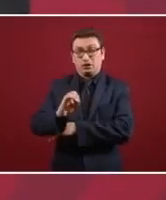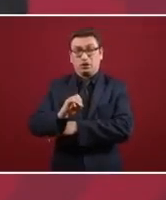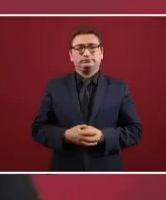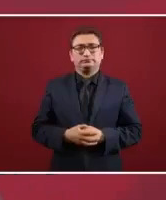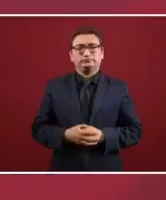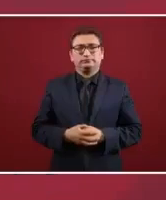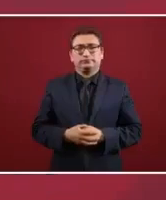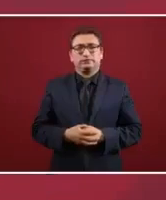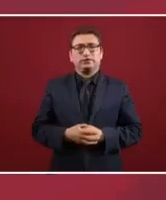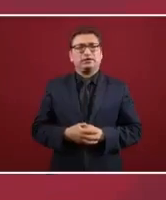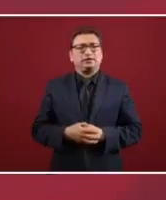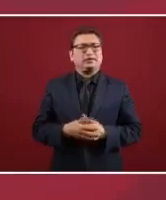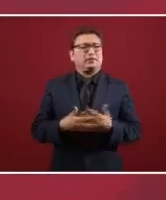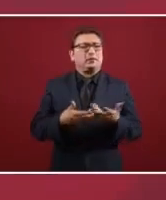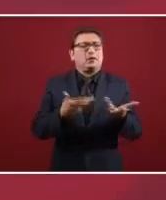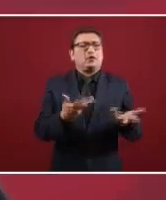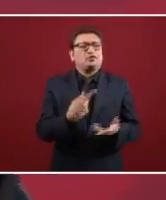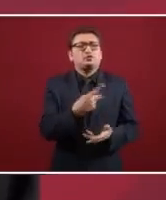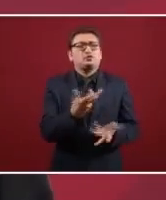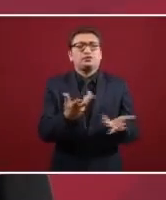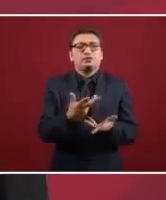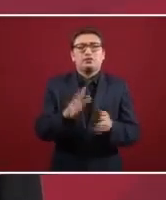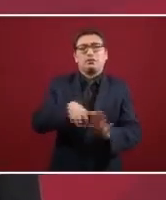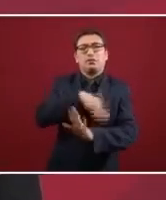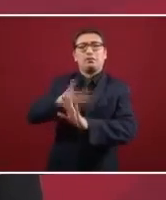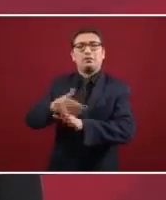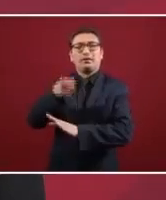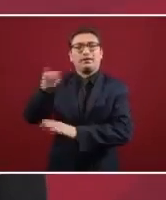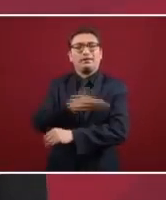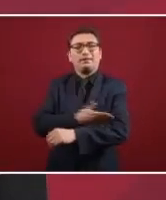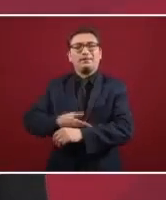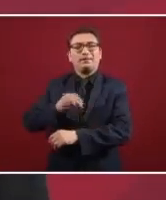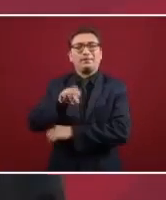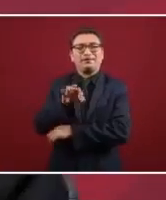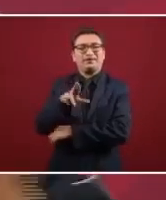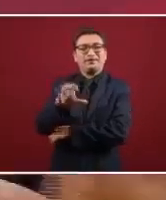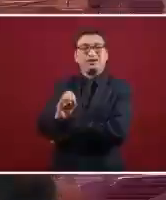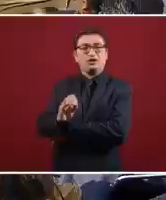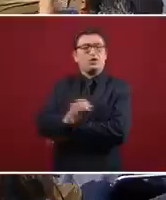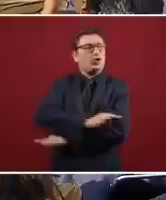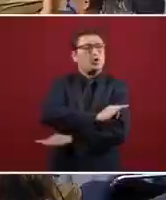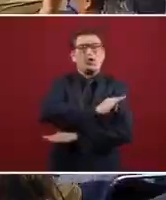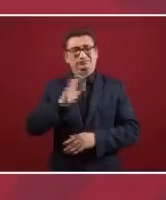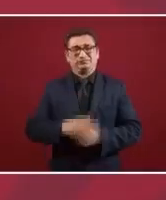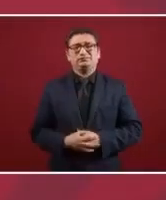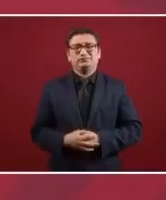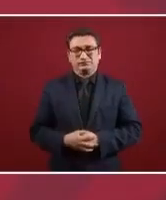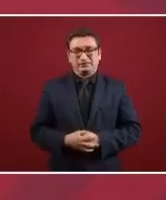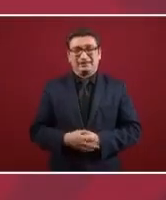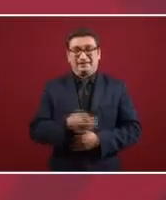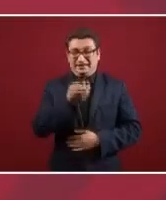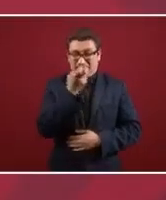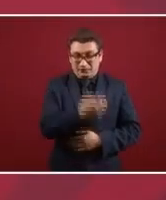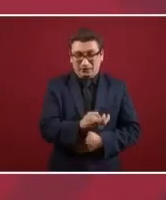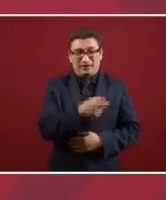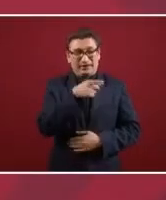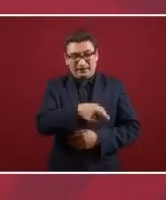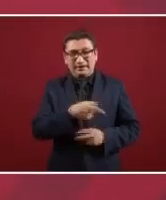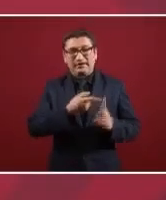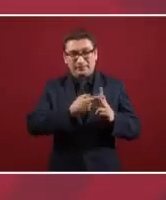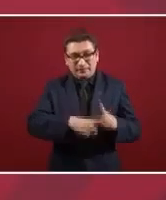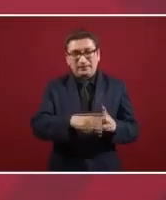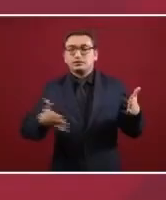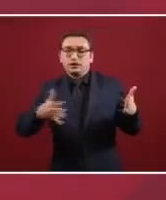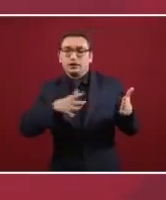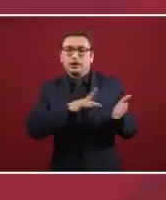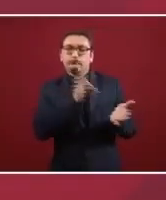en contra de madera todos de ahí viene lo de la